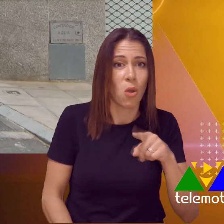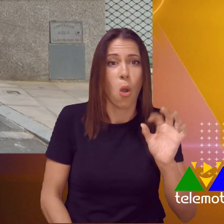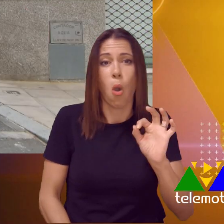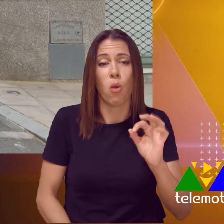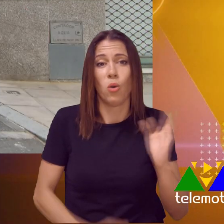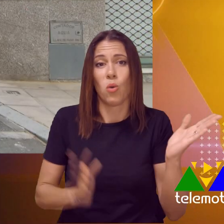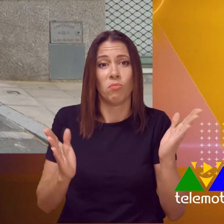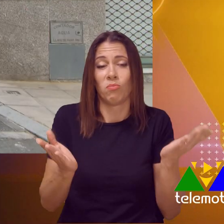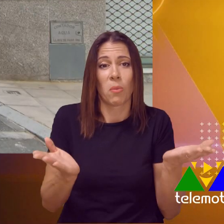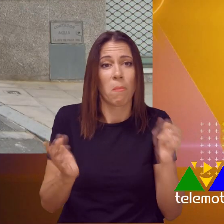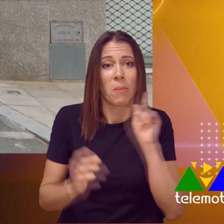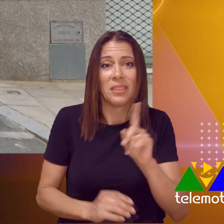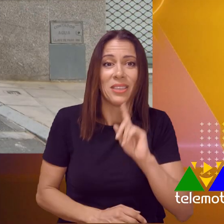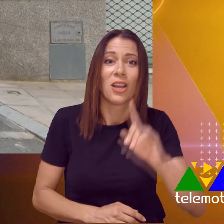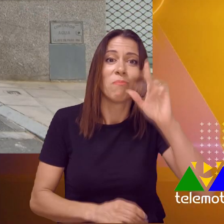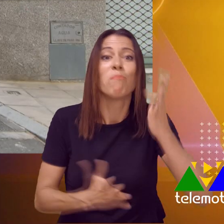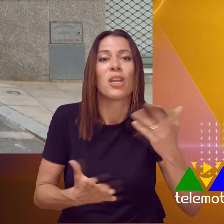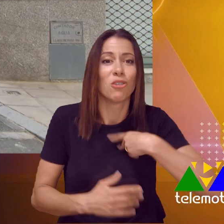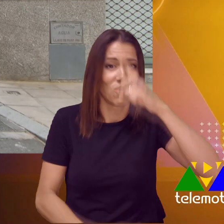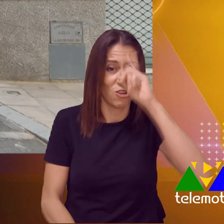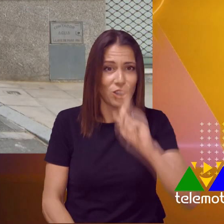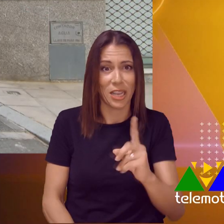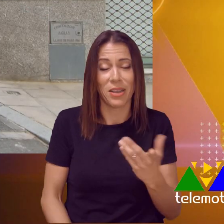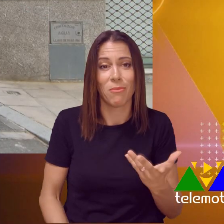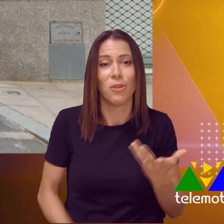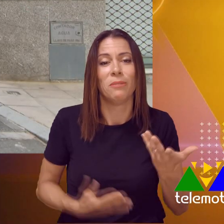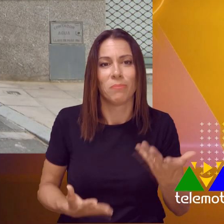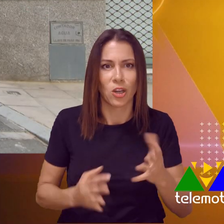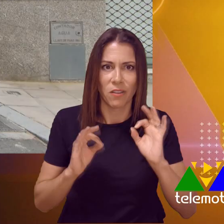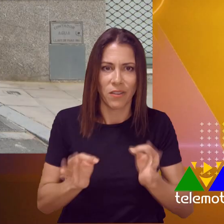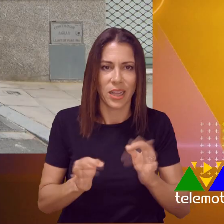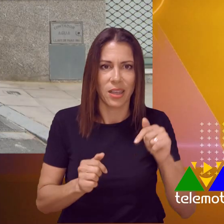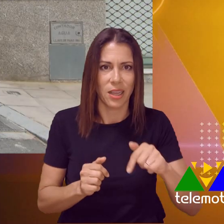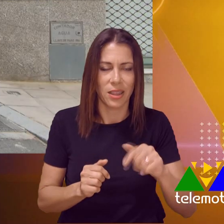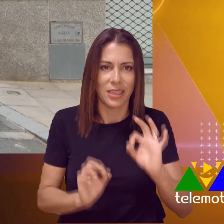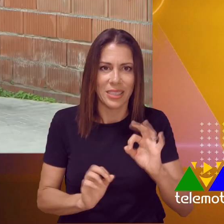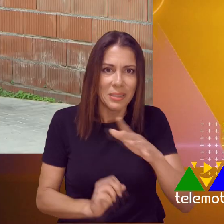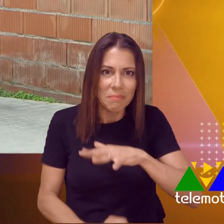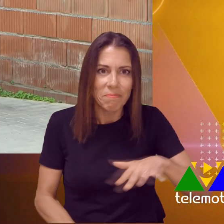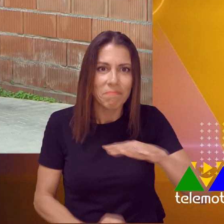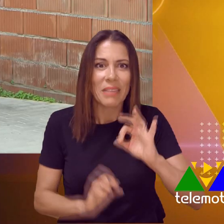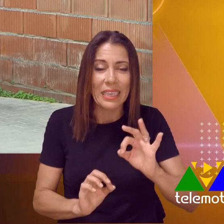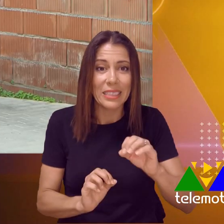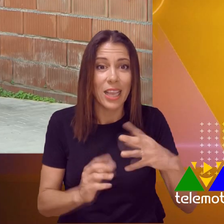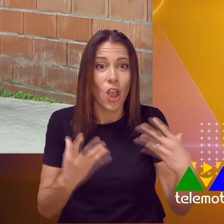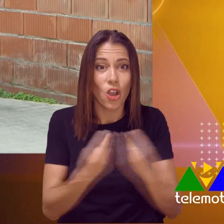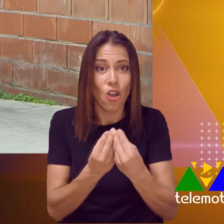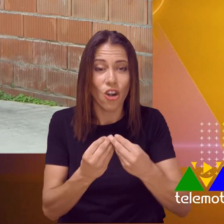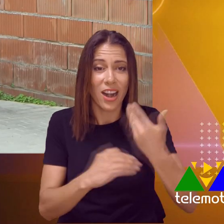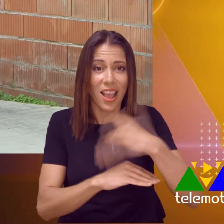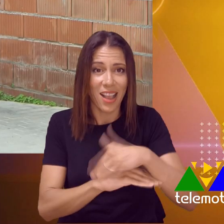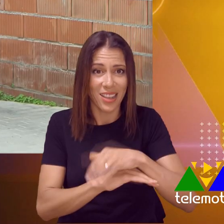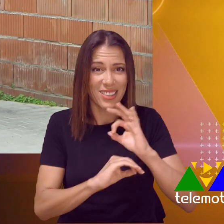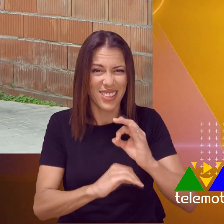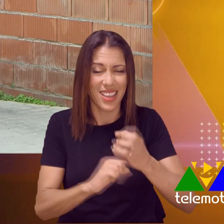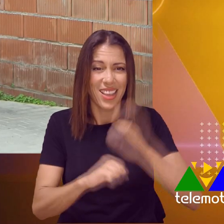lo sabremos. Y la verdad es que está en el entronque del Camino a las Cañas con la calle Cenicero de